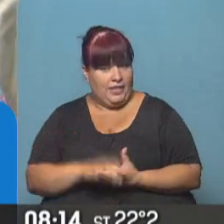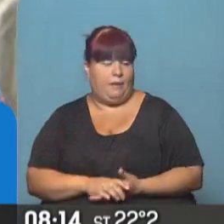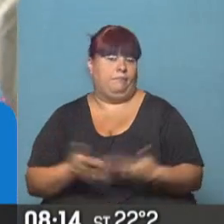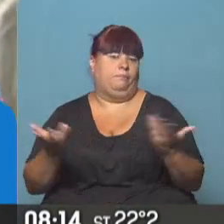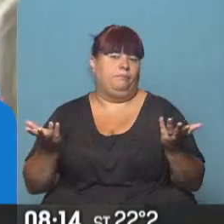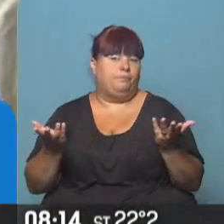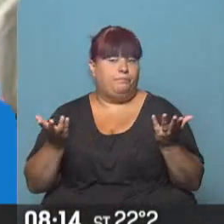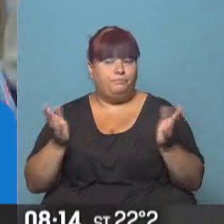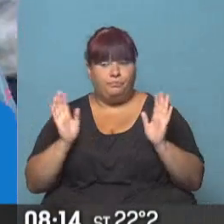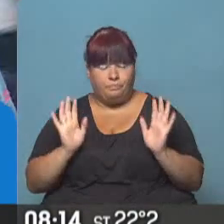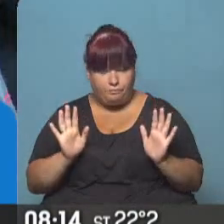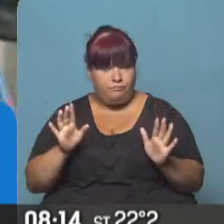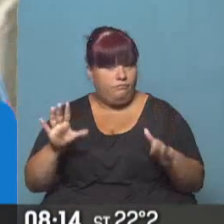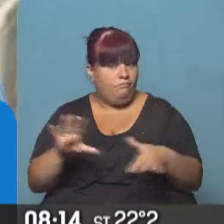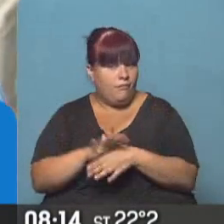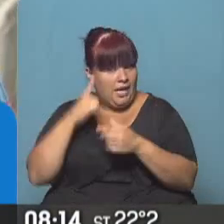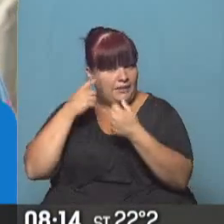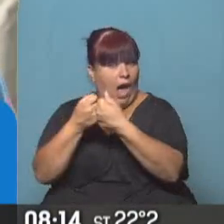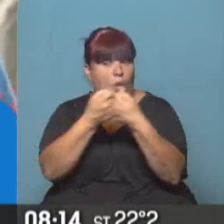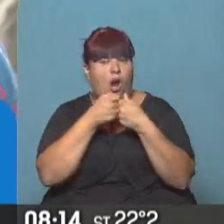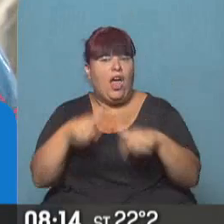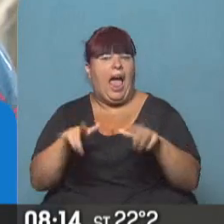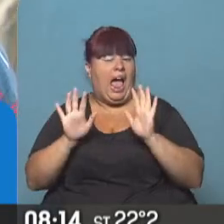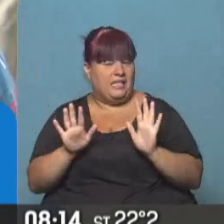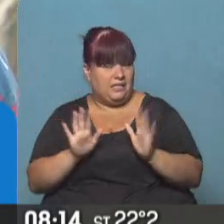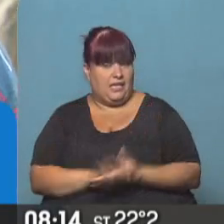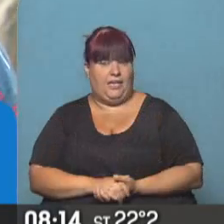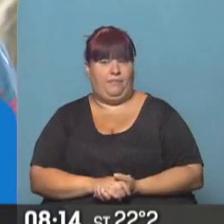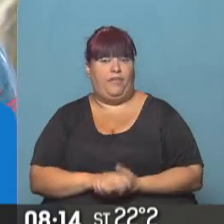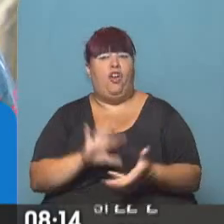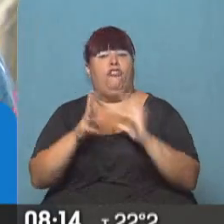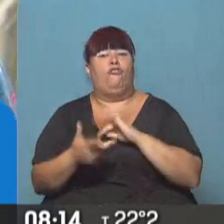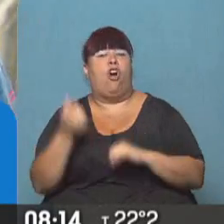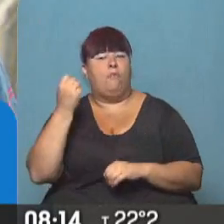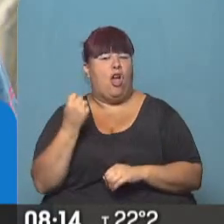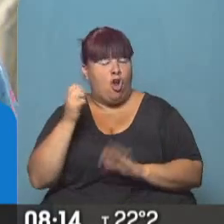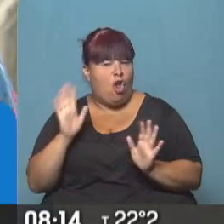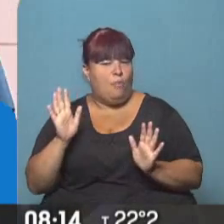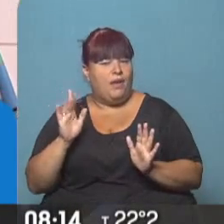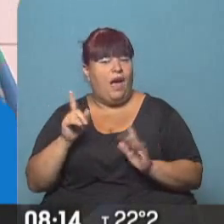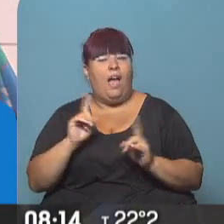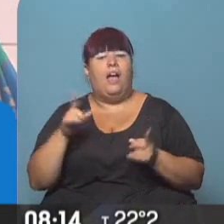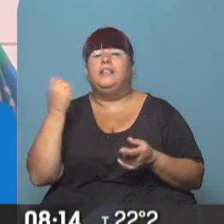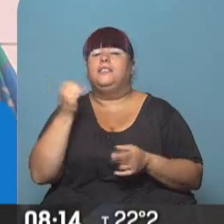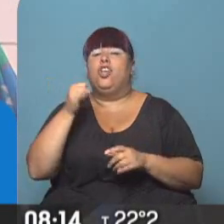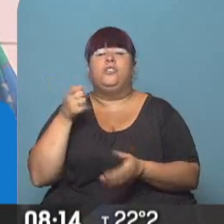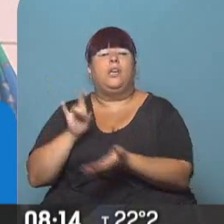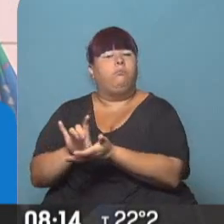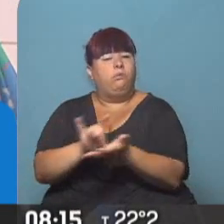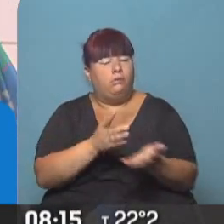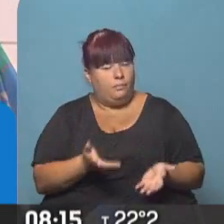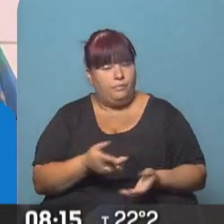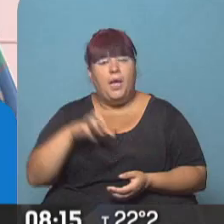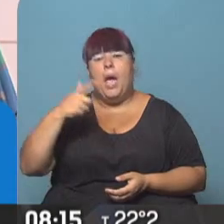bueno, coinciden en que esto es parte de un modelo económico que no cierra si no hay despido.